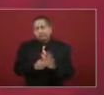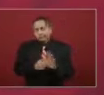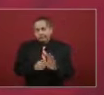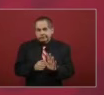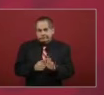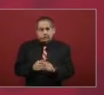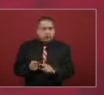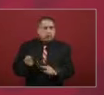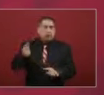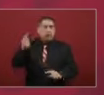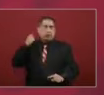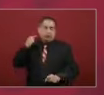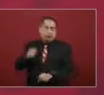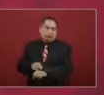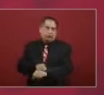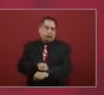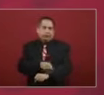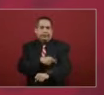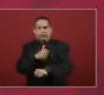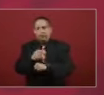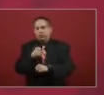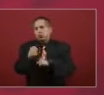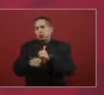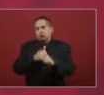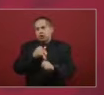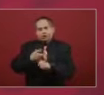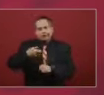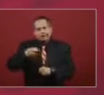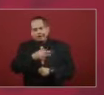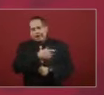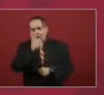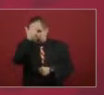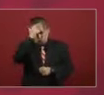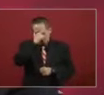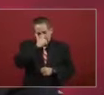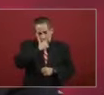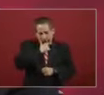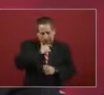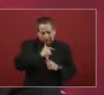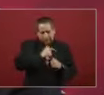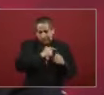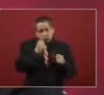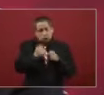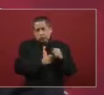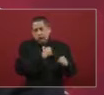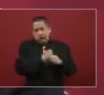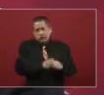la larga noche del periodo neoliberal.